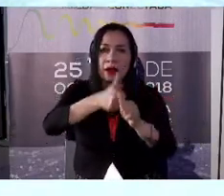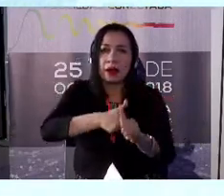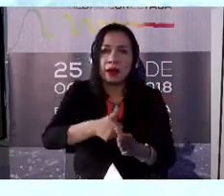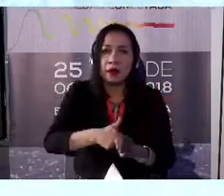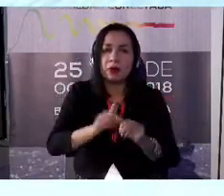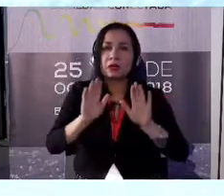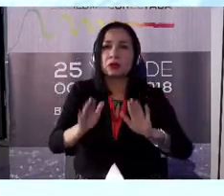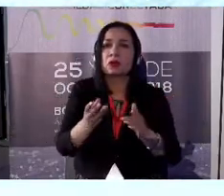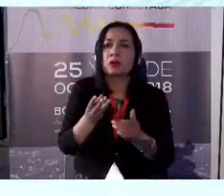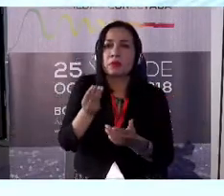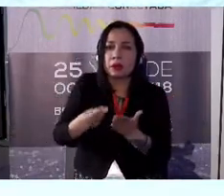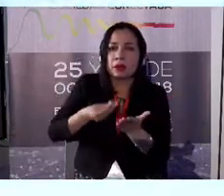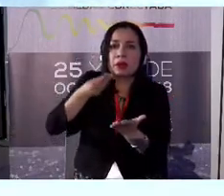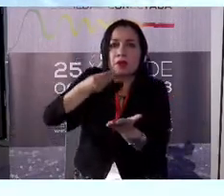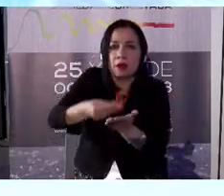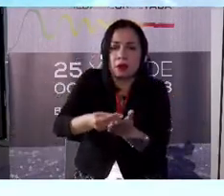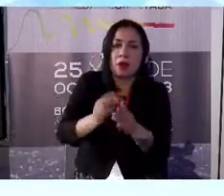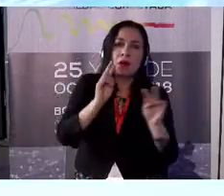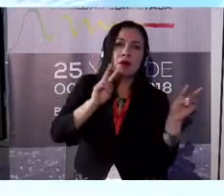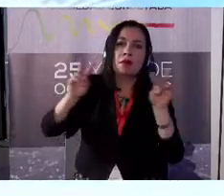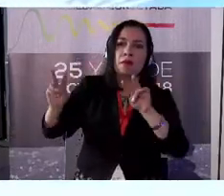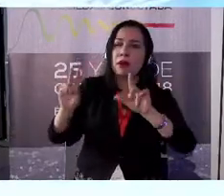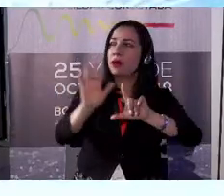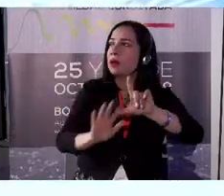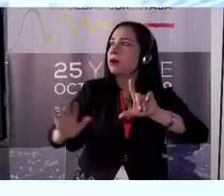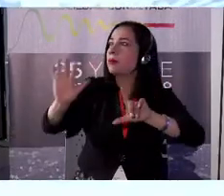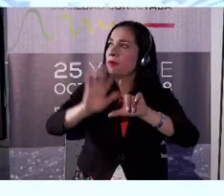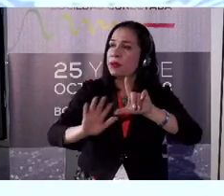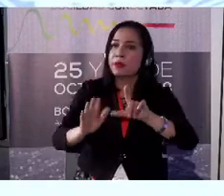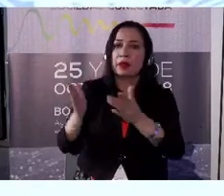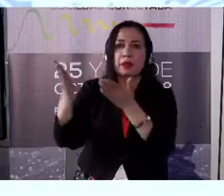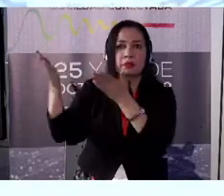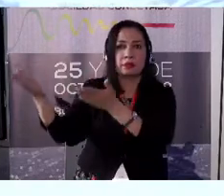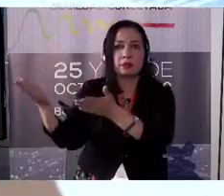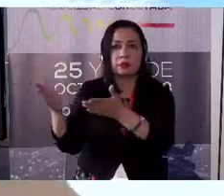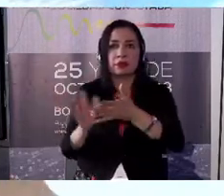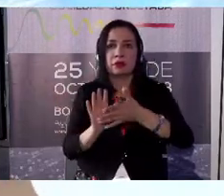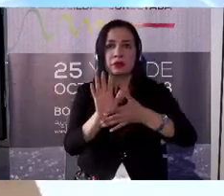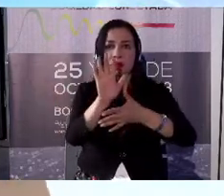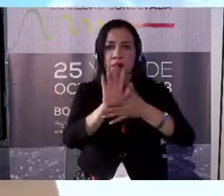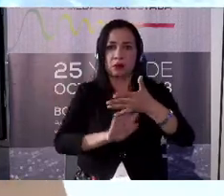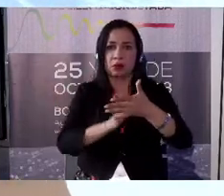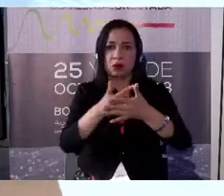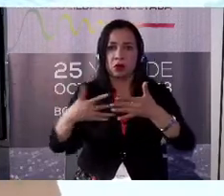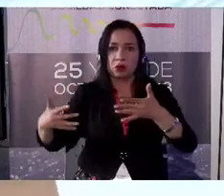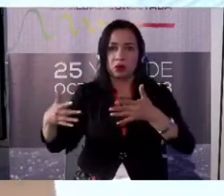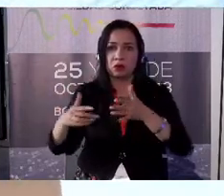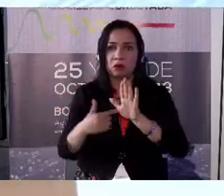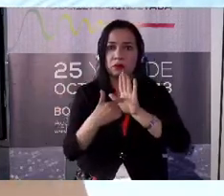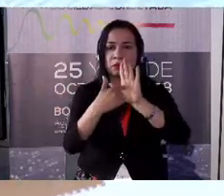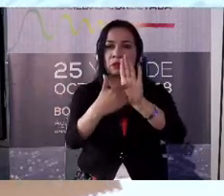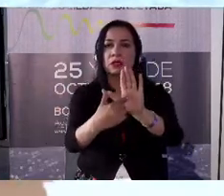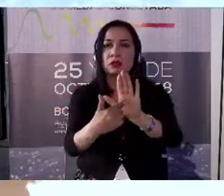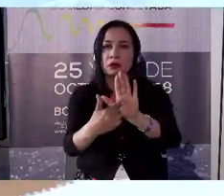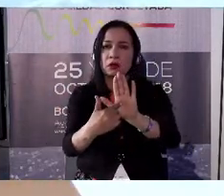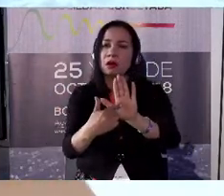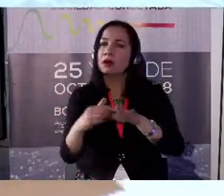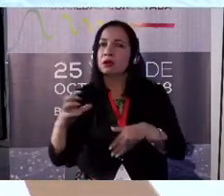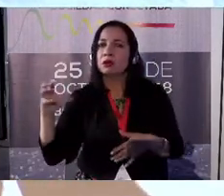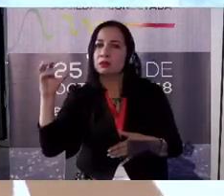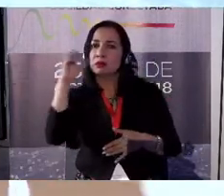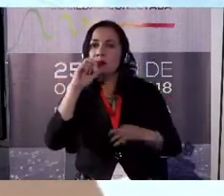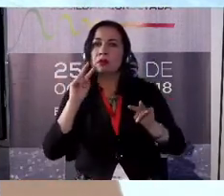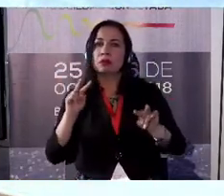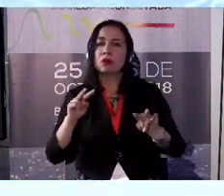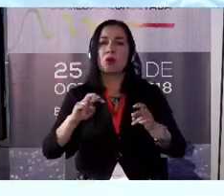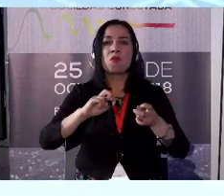cada una de ellas es como se puede ver. Y claro, inmediatamente esto dio para un